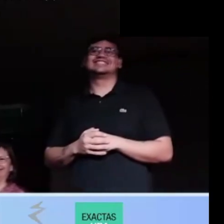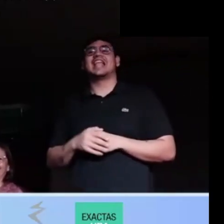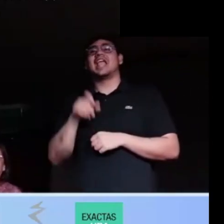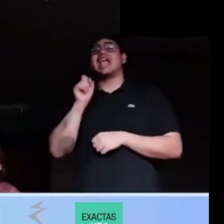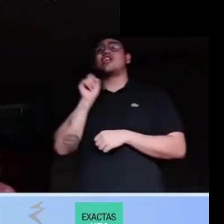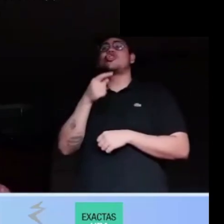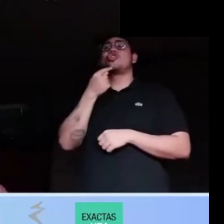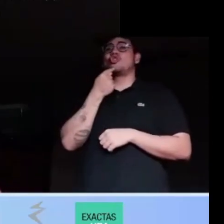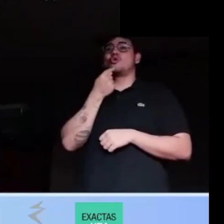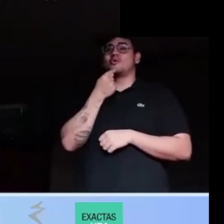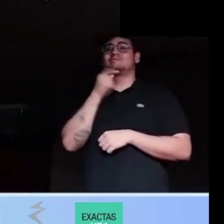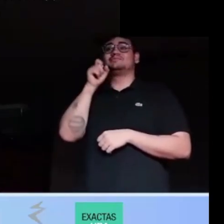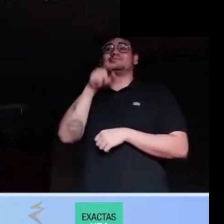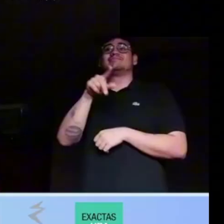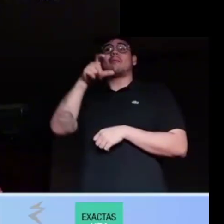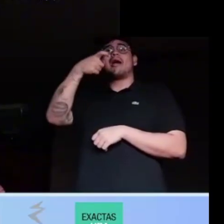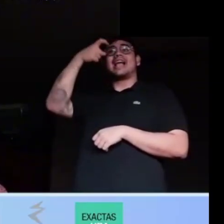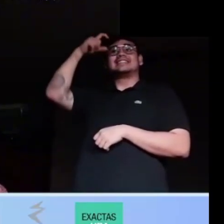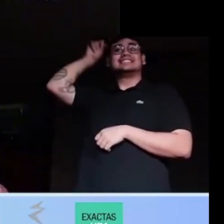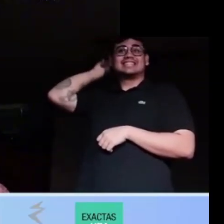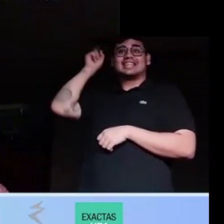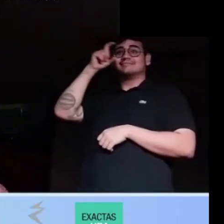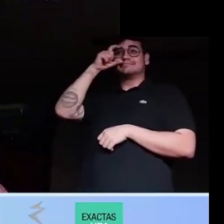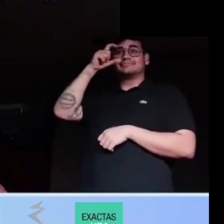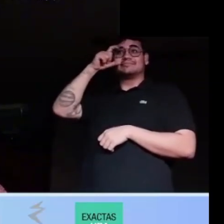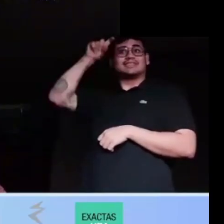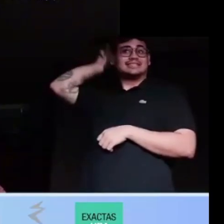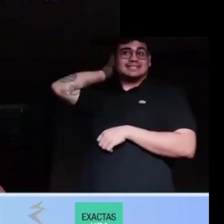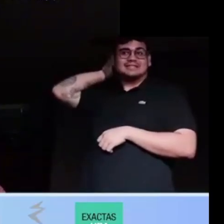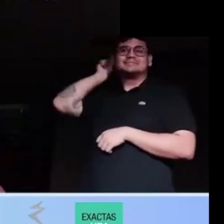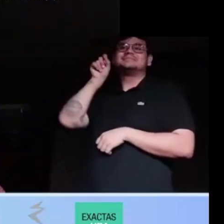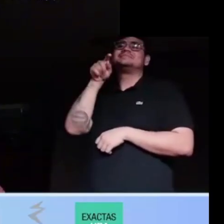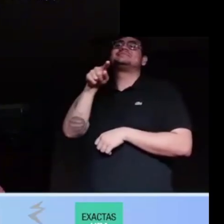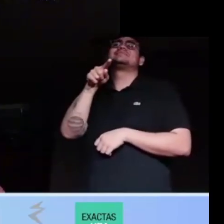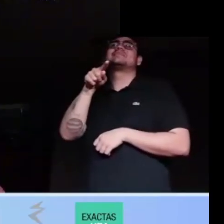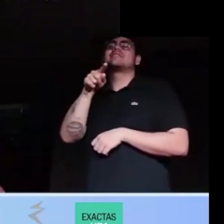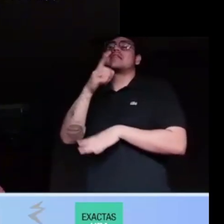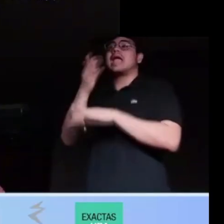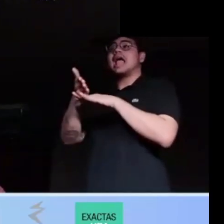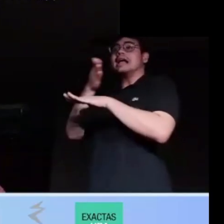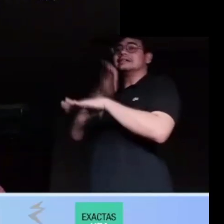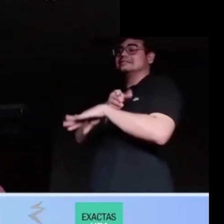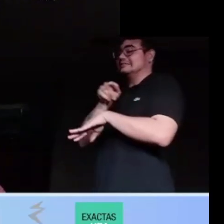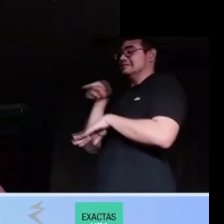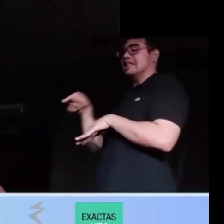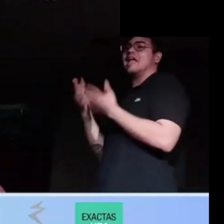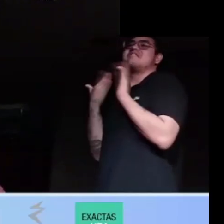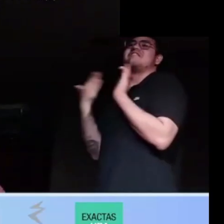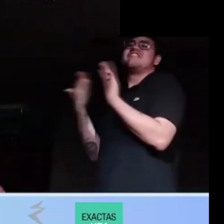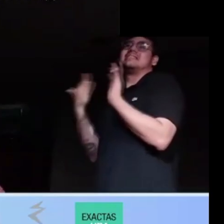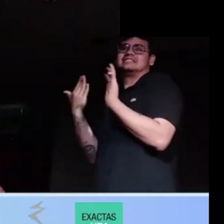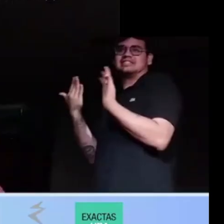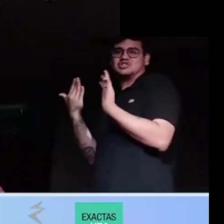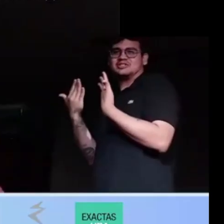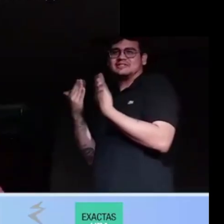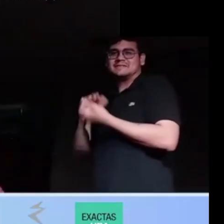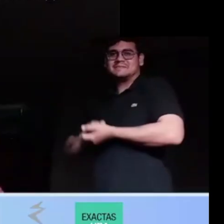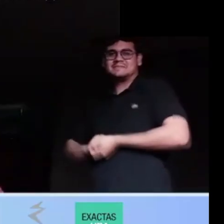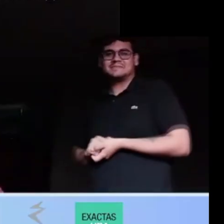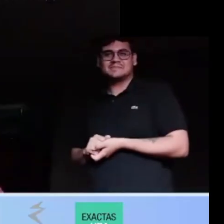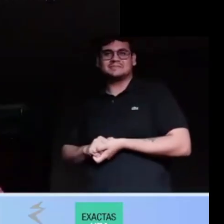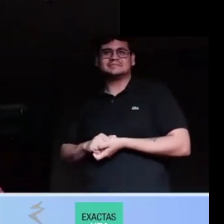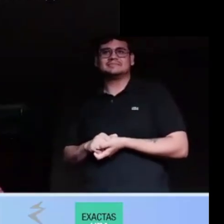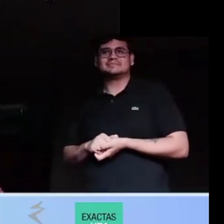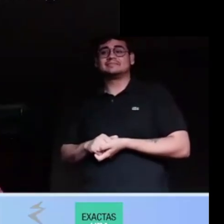Bueno, Ezequiel es mi nombre. Antes que nada, felicitaciones por el trabajo. Sé que, como lo